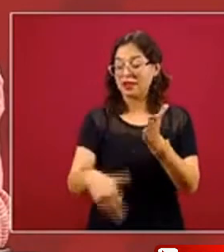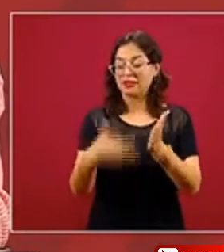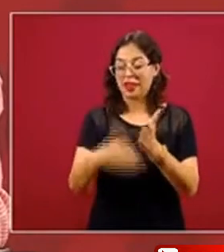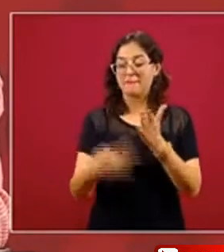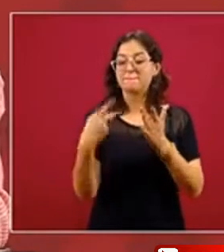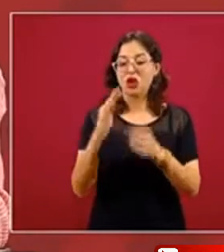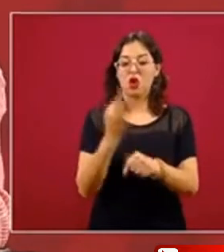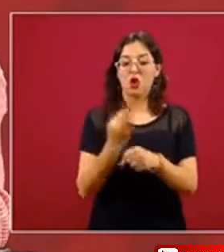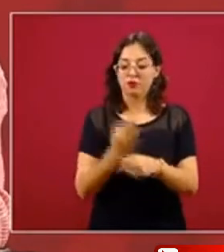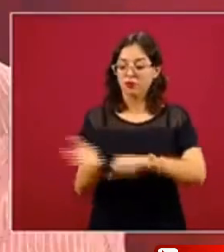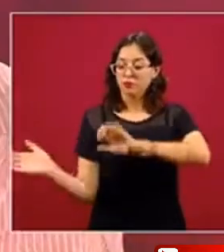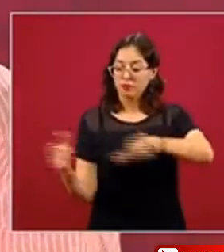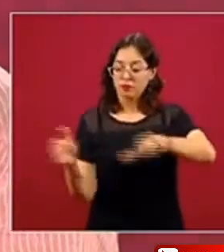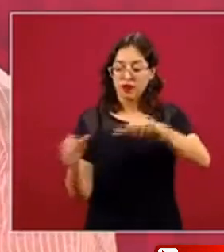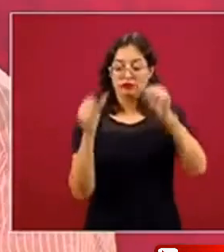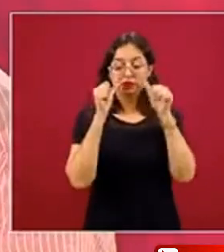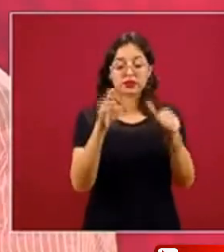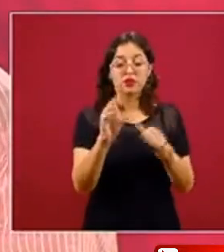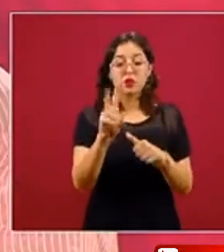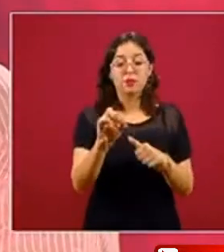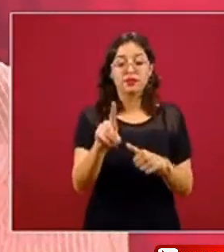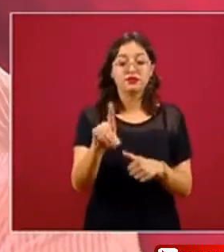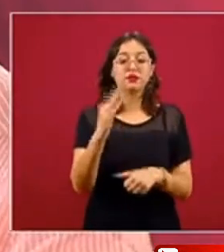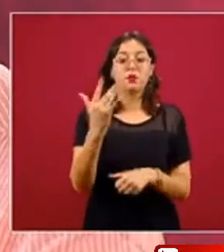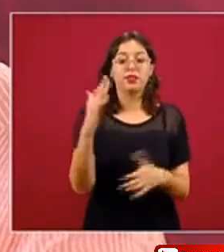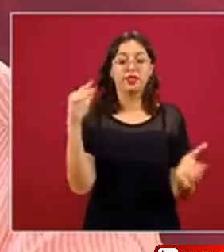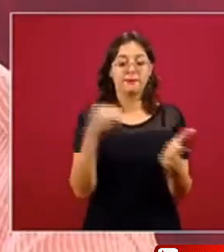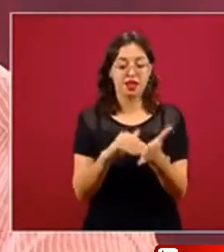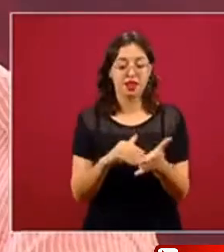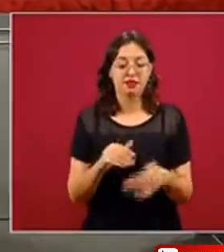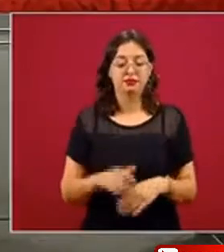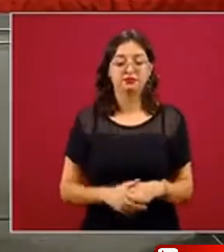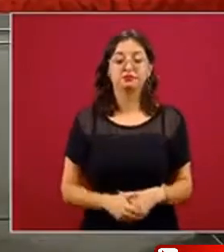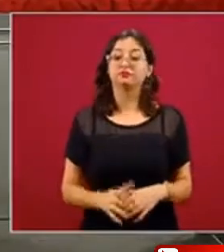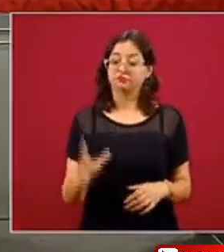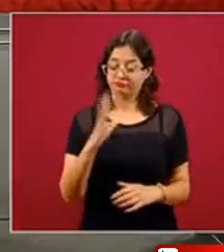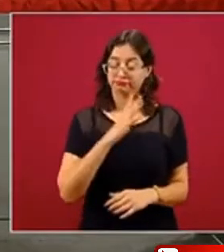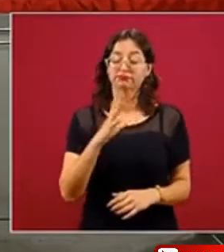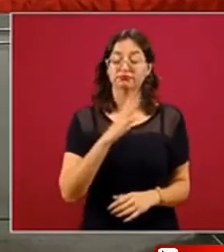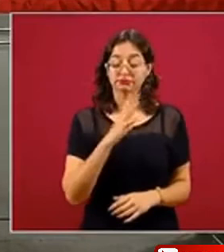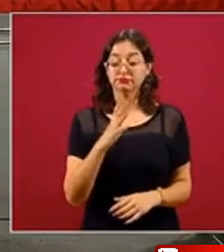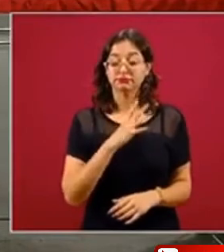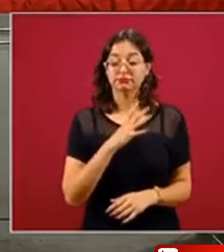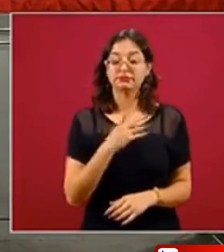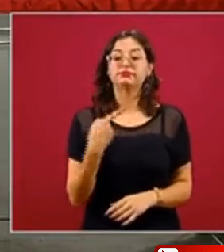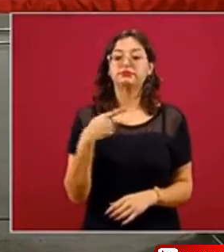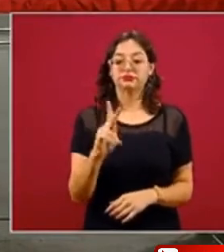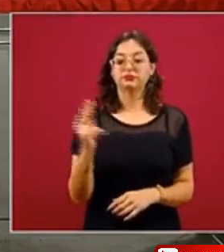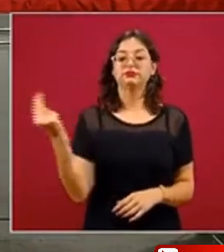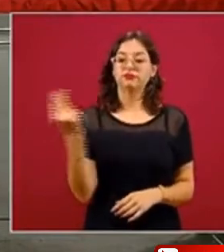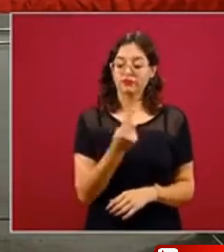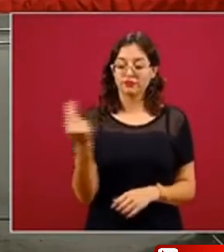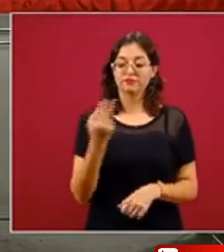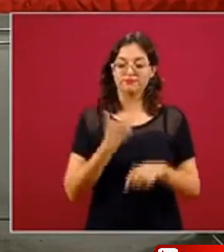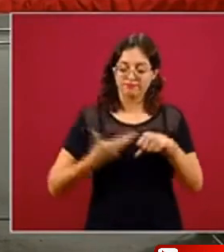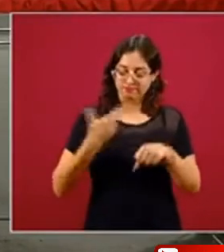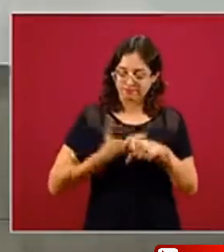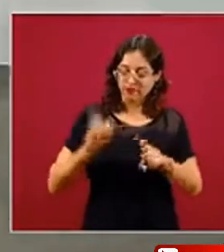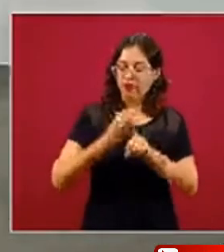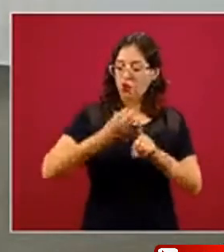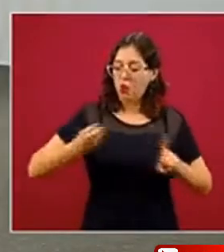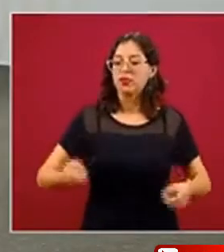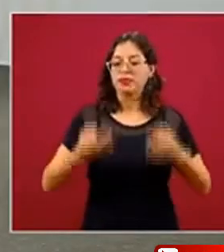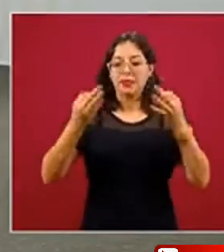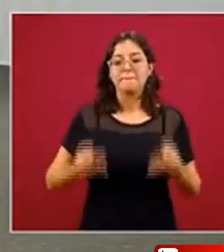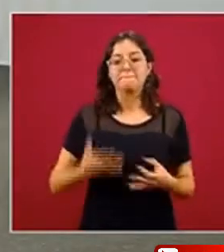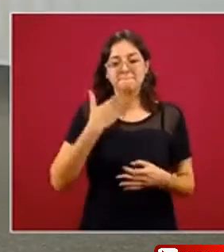logramos reclutar para COVID a 50,000. Entonces los mecanismos existen, pero sí se requiere que se usen apropiadamente y